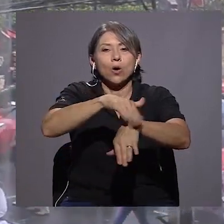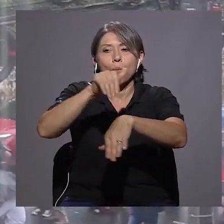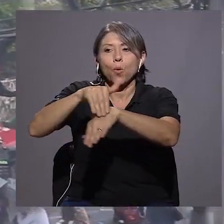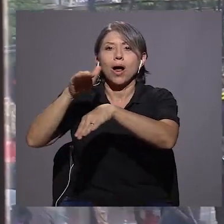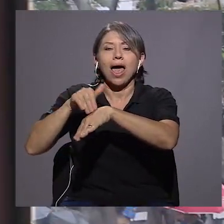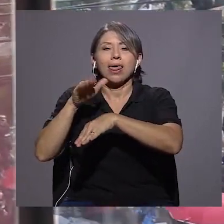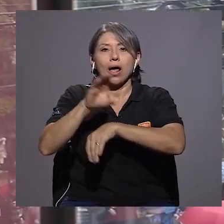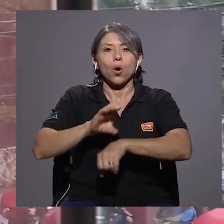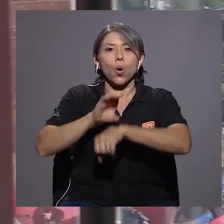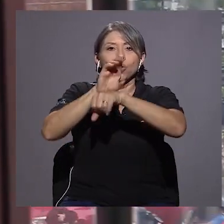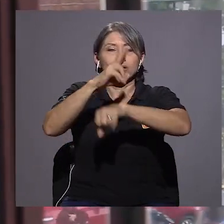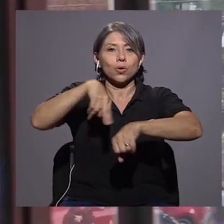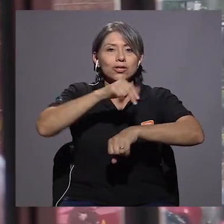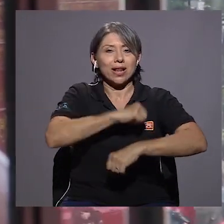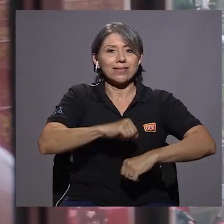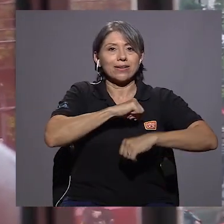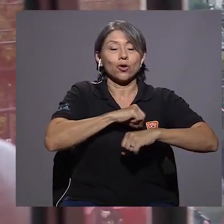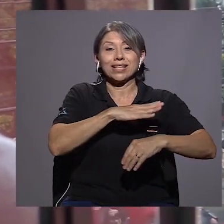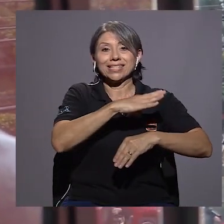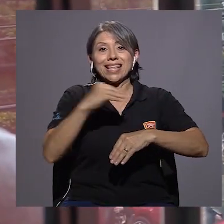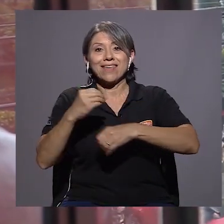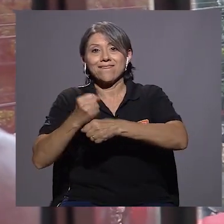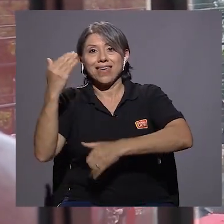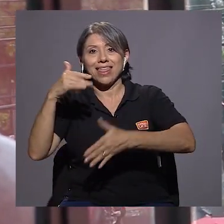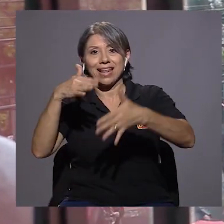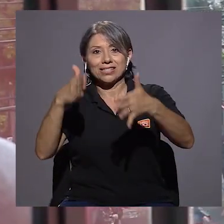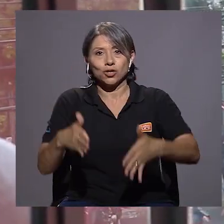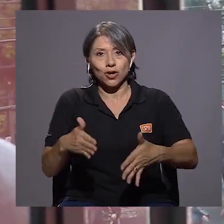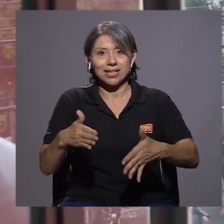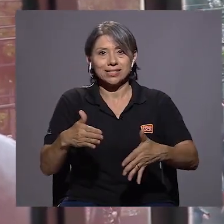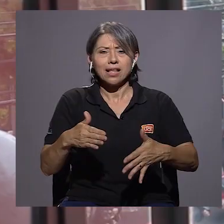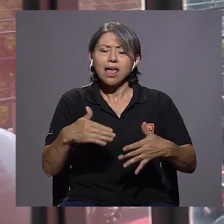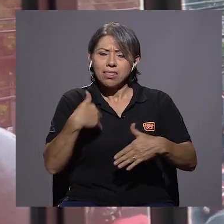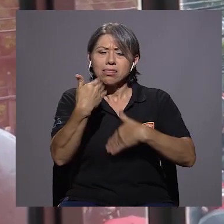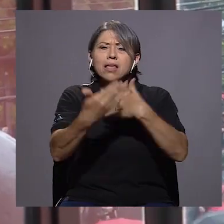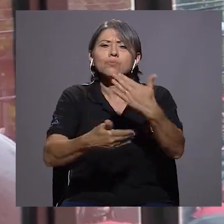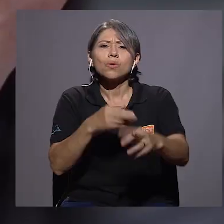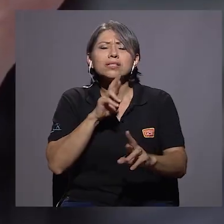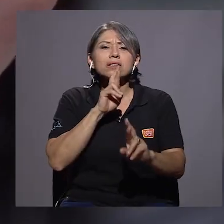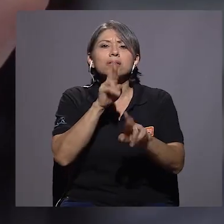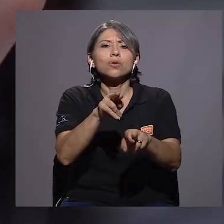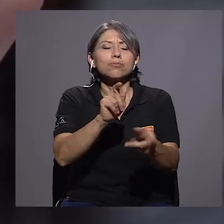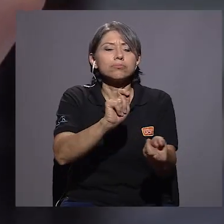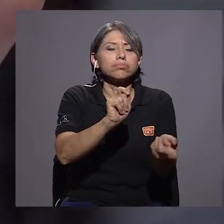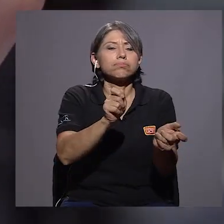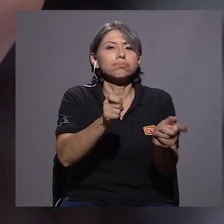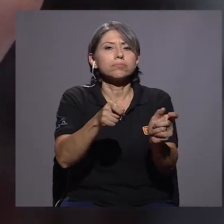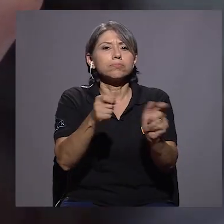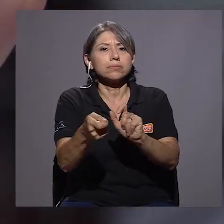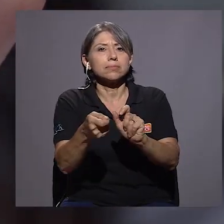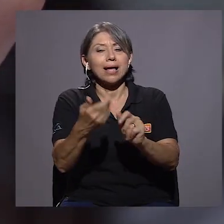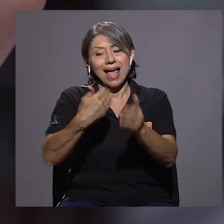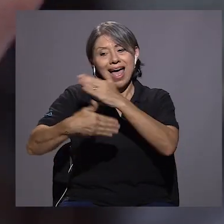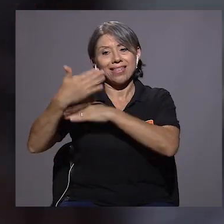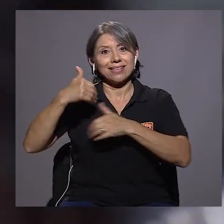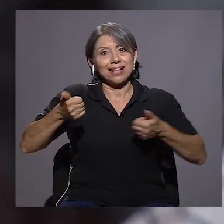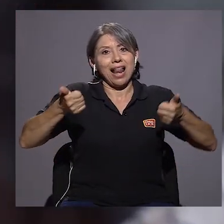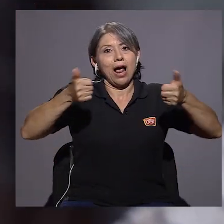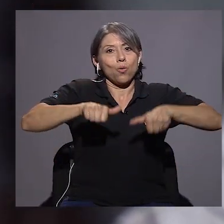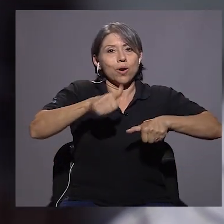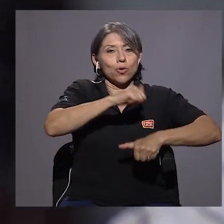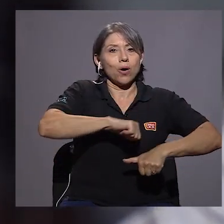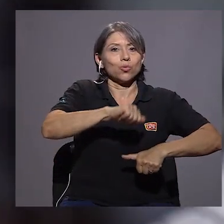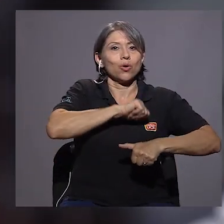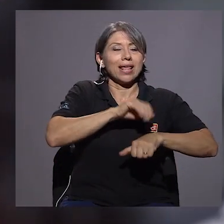las federaciones estudiantiles respectivas. Producto de esto, se hacen públicas modificaciones de forma al